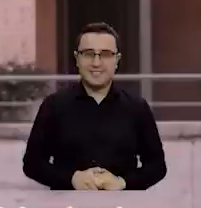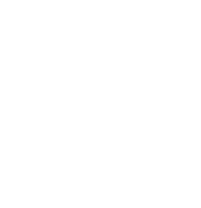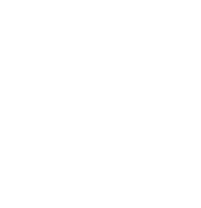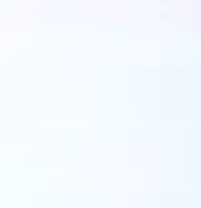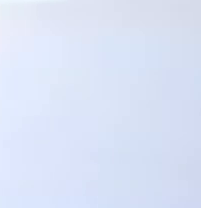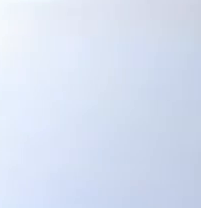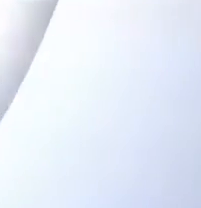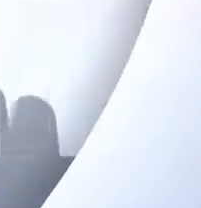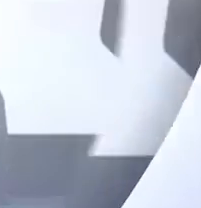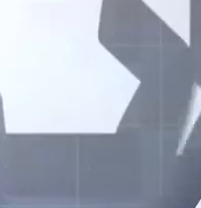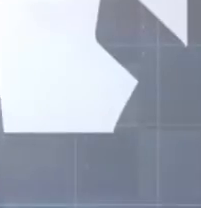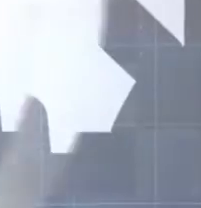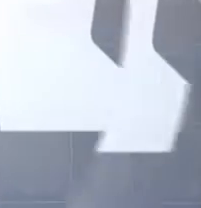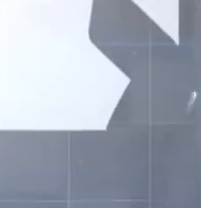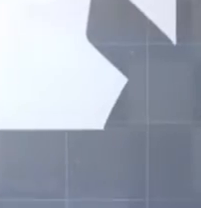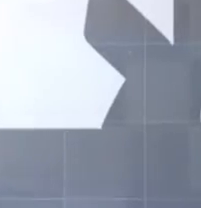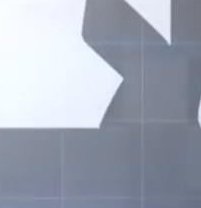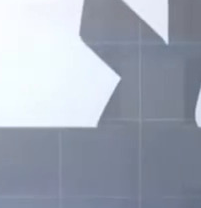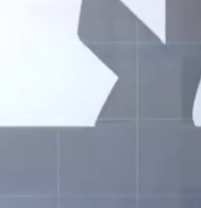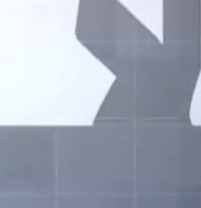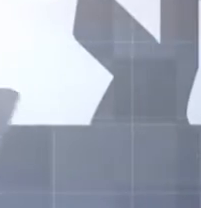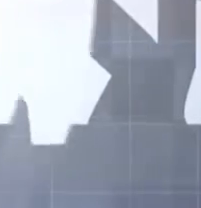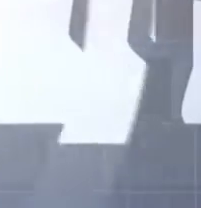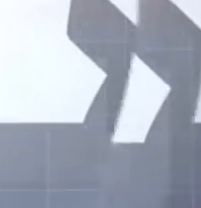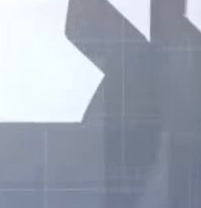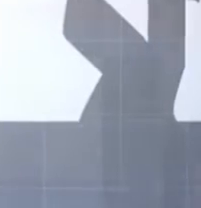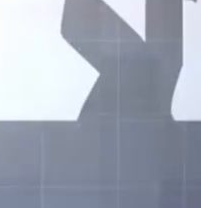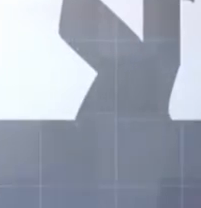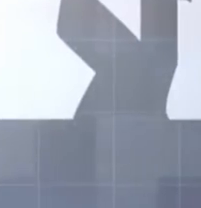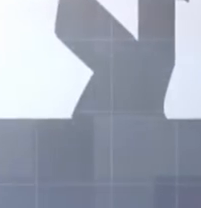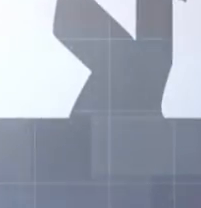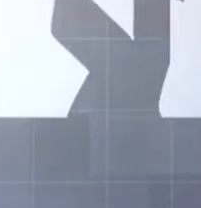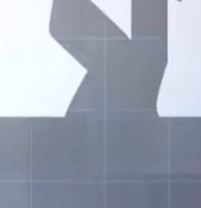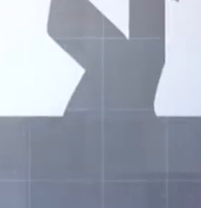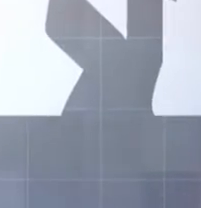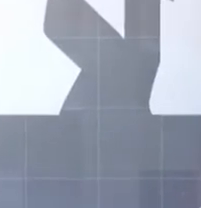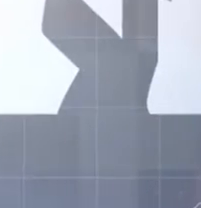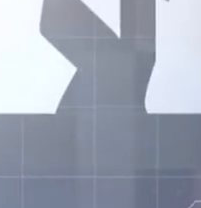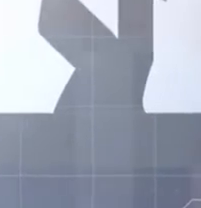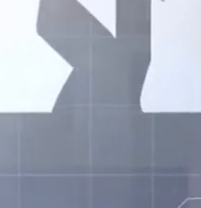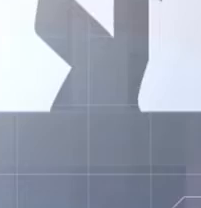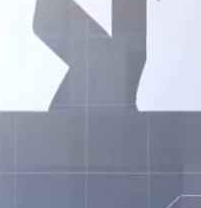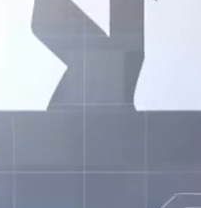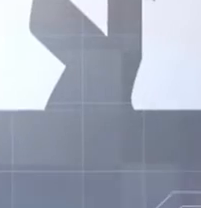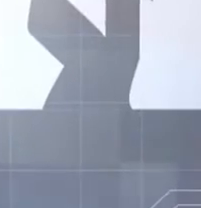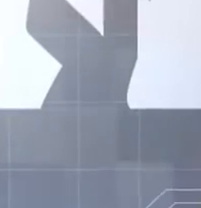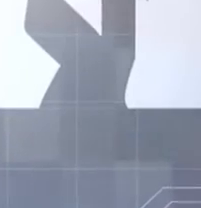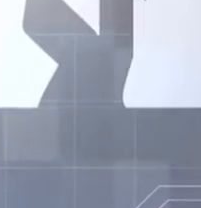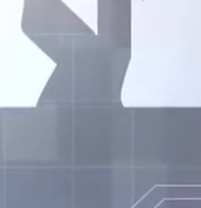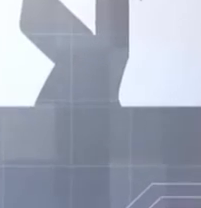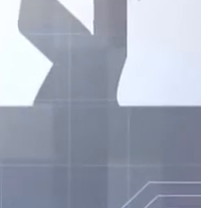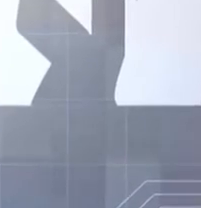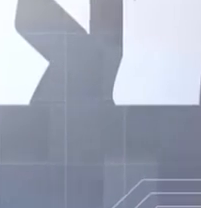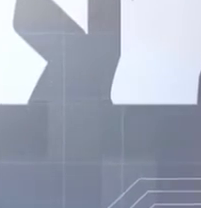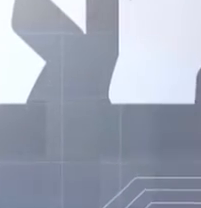transparencia. Canal Congreso, aquí vive la democracia.